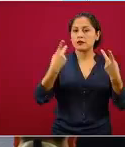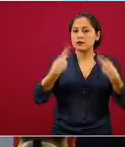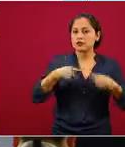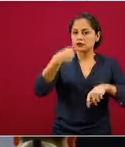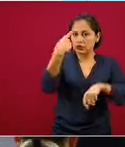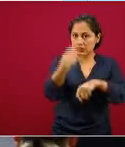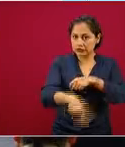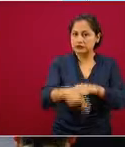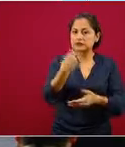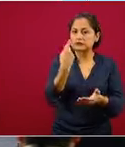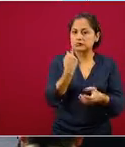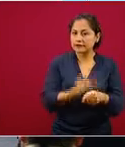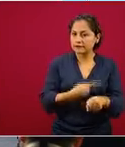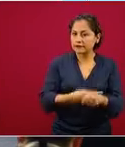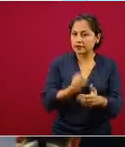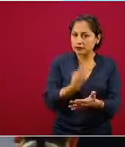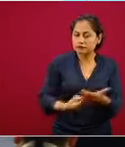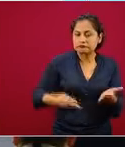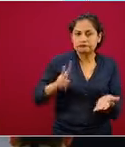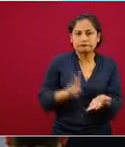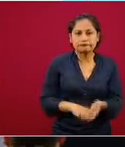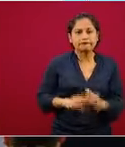sobre todo descontrolada.